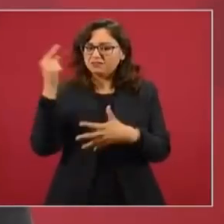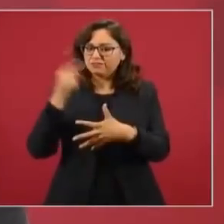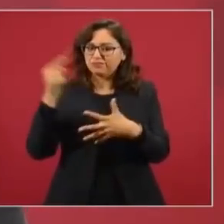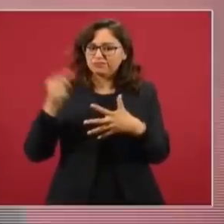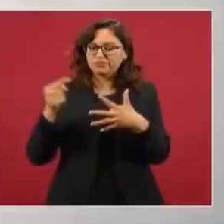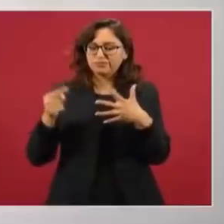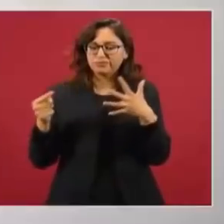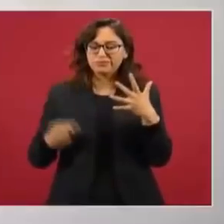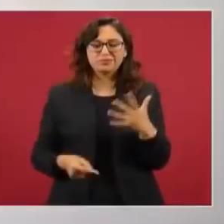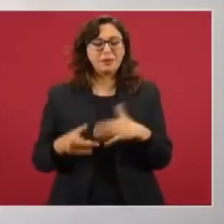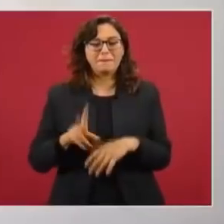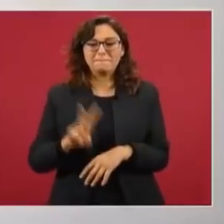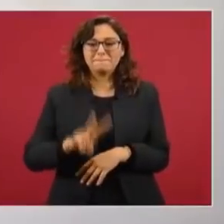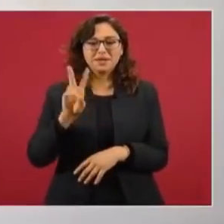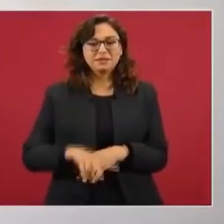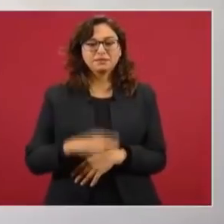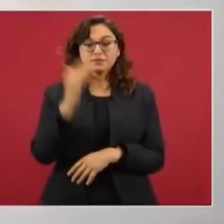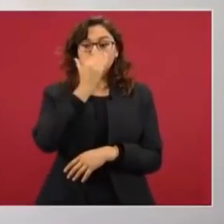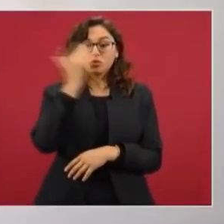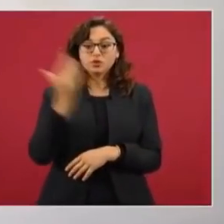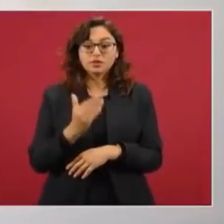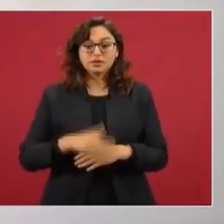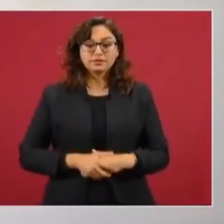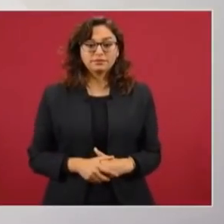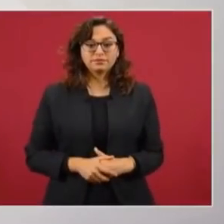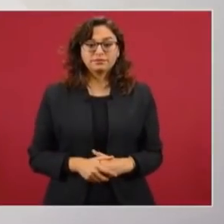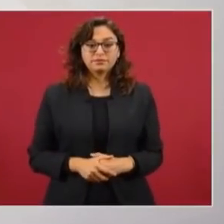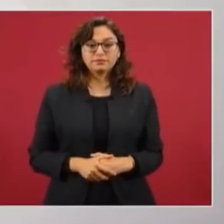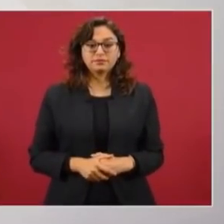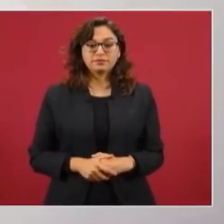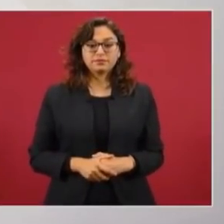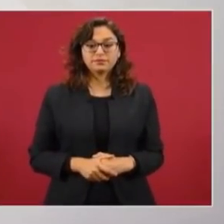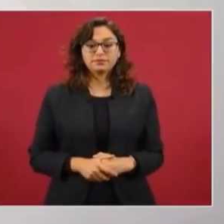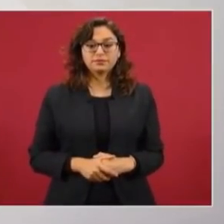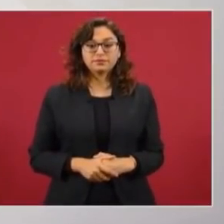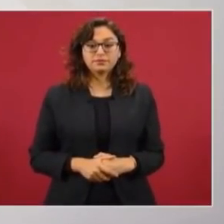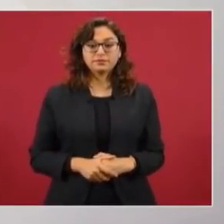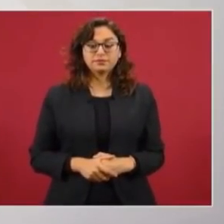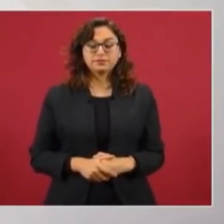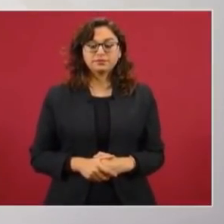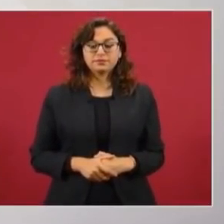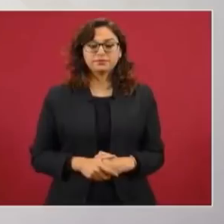Una descomposición general. Entonces yo no sé cómo